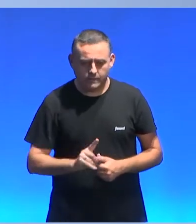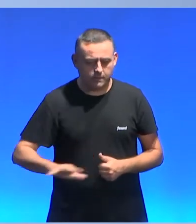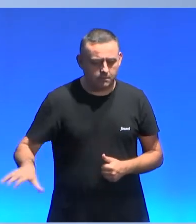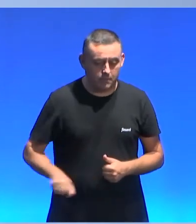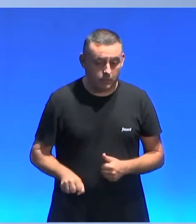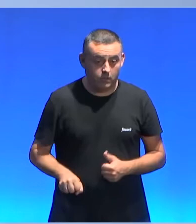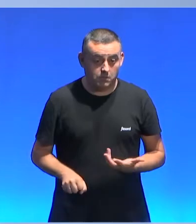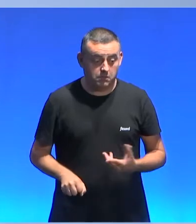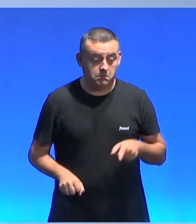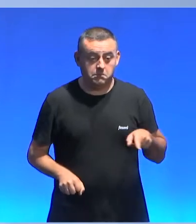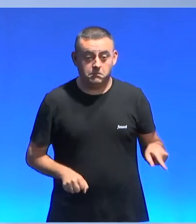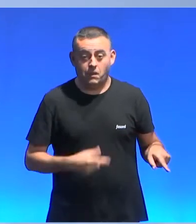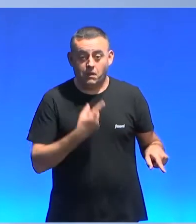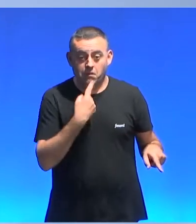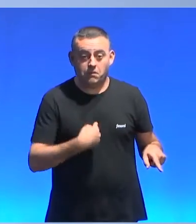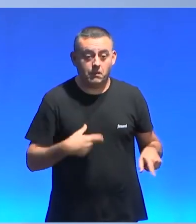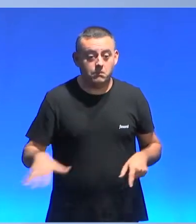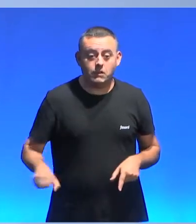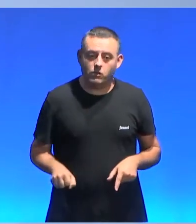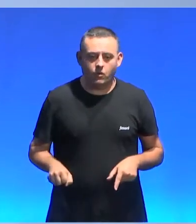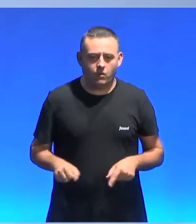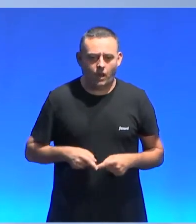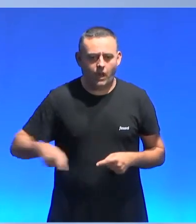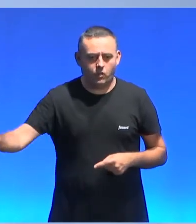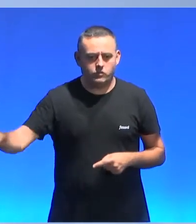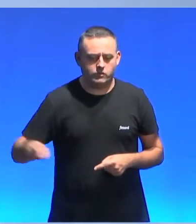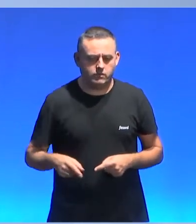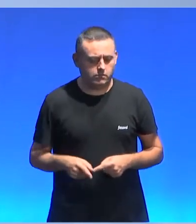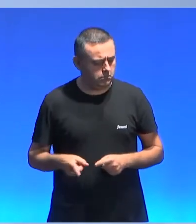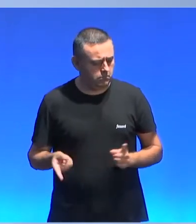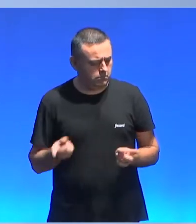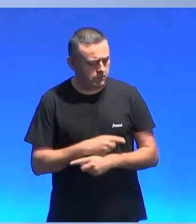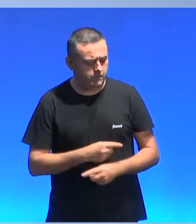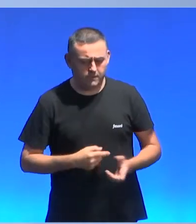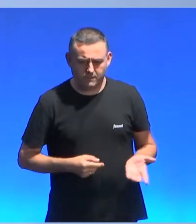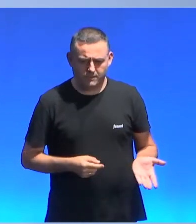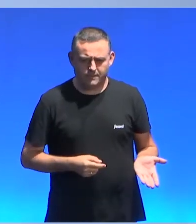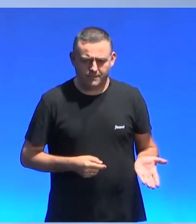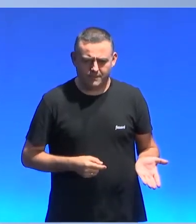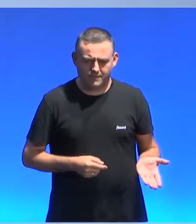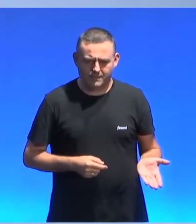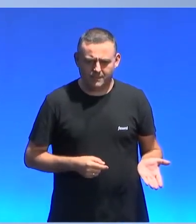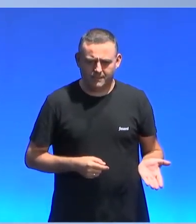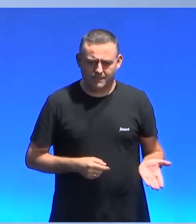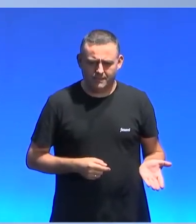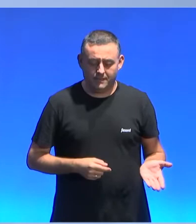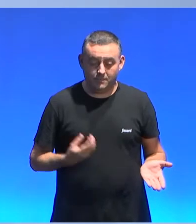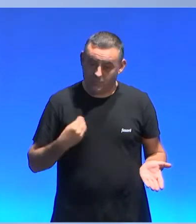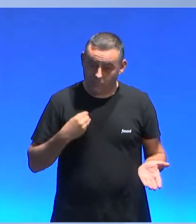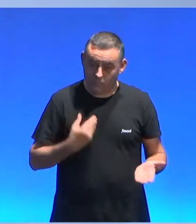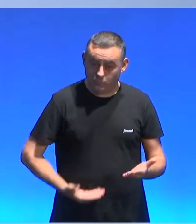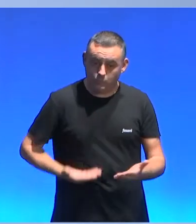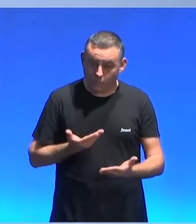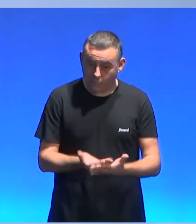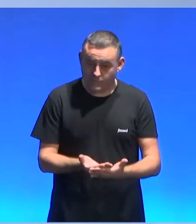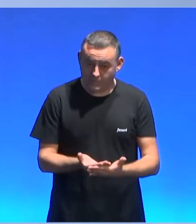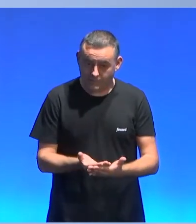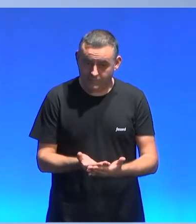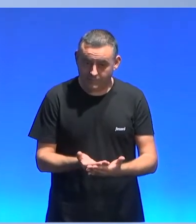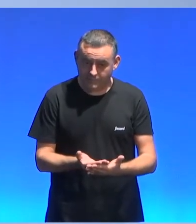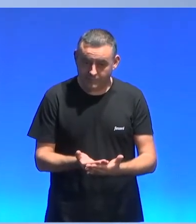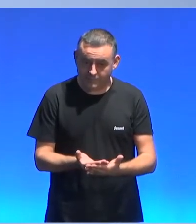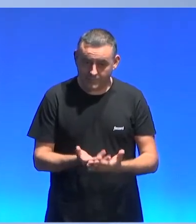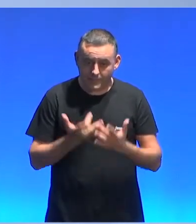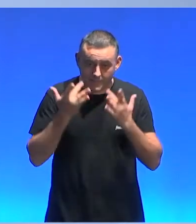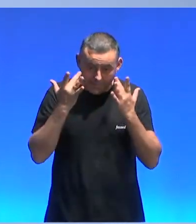idea de que los adultos pueden ayudar de lejos es un invento, es una propuesta. Y